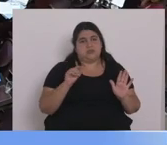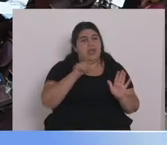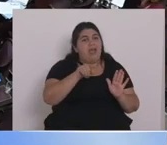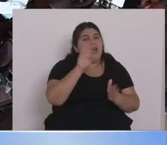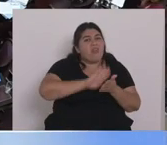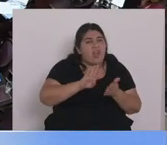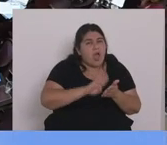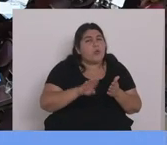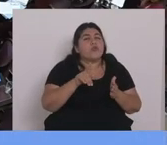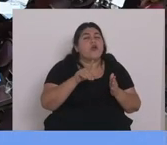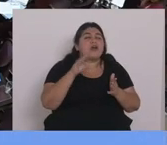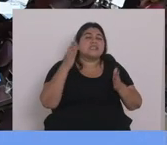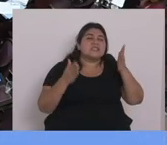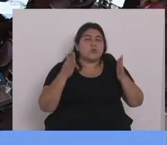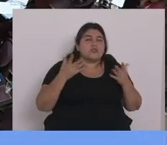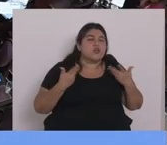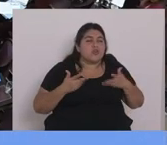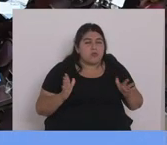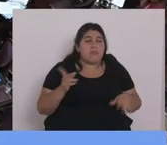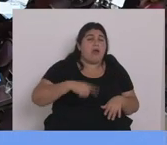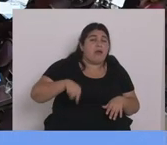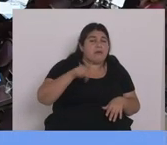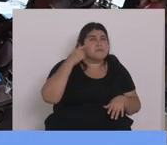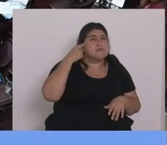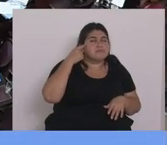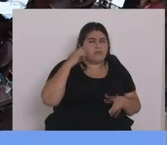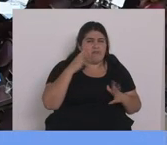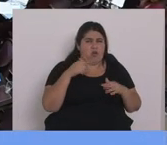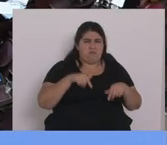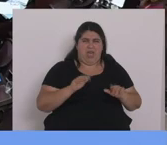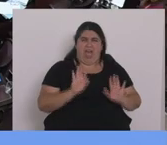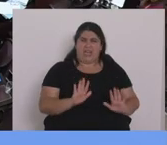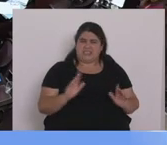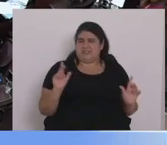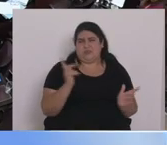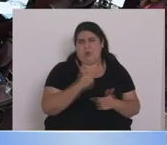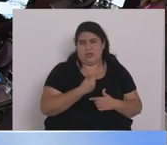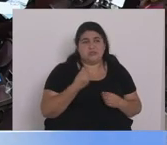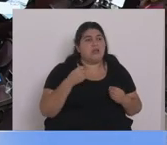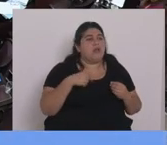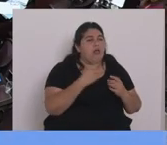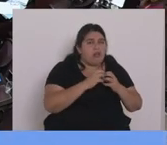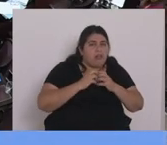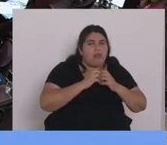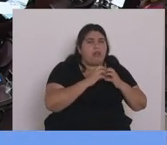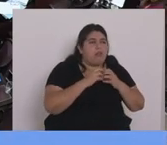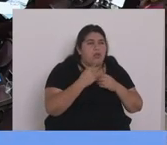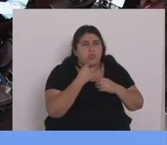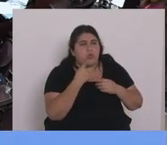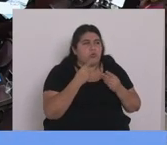de los cánones normales, tal vez no estaríamos en este brete, no estaríamos en este laberinto sin